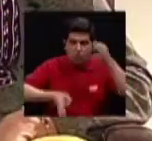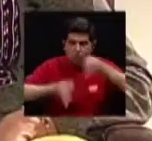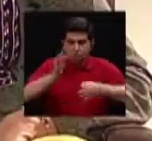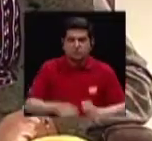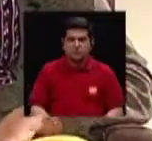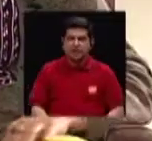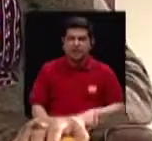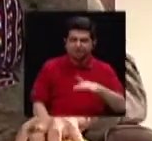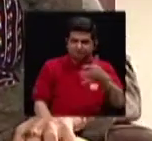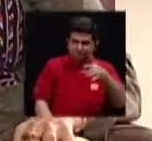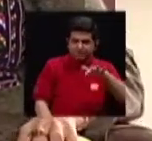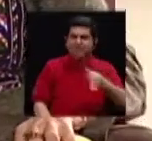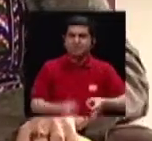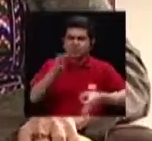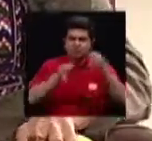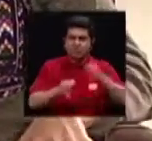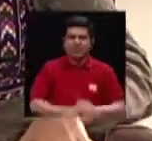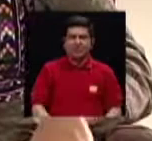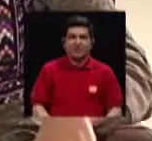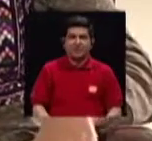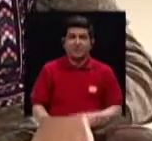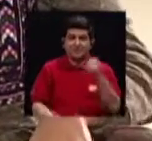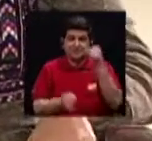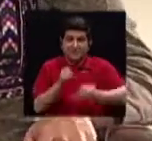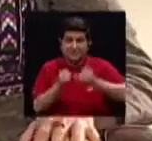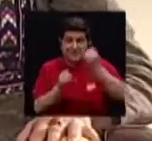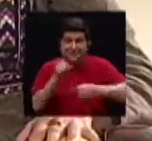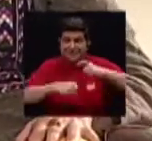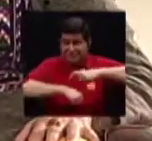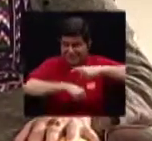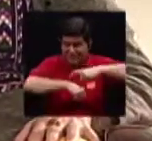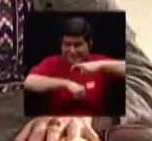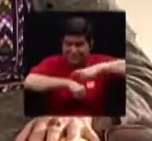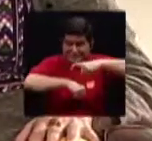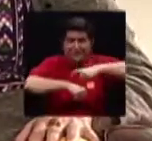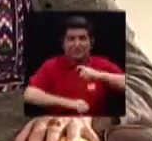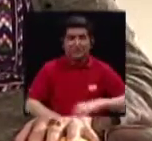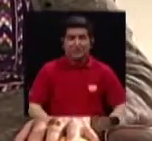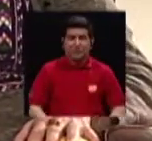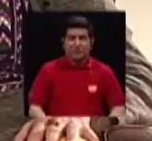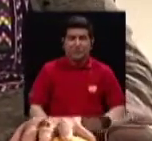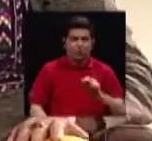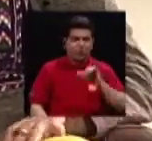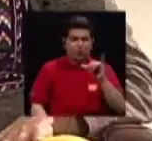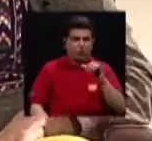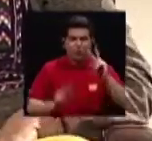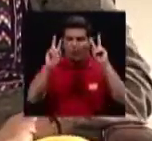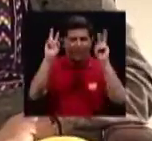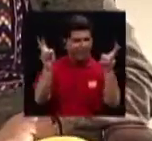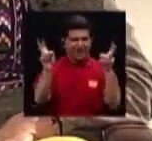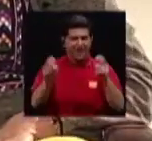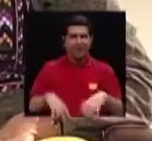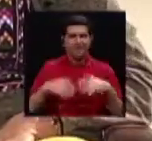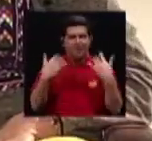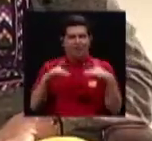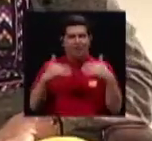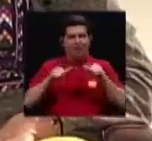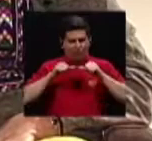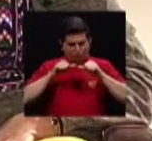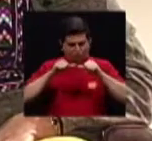más o menos justa. Bueno, se nos está acabando el tiempo, no así el tema, porque es un tema que da para mucho, sí. Porque